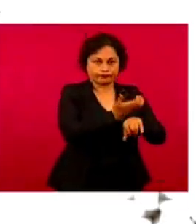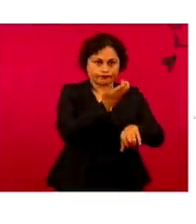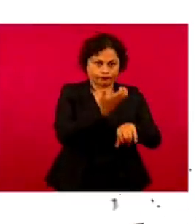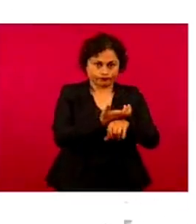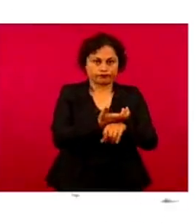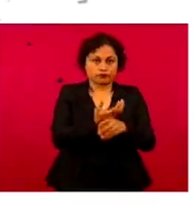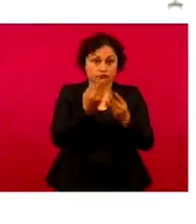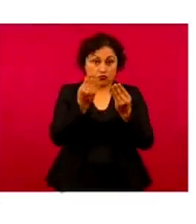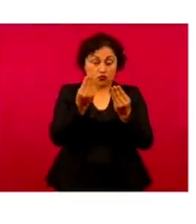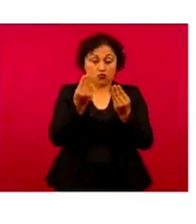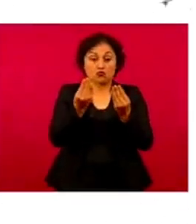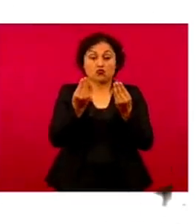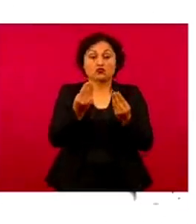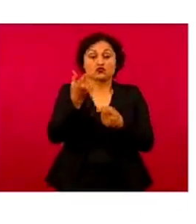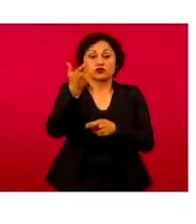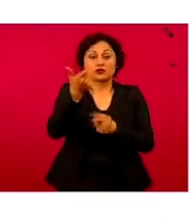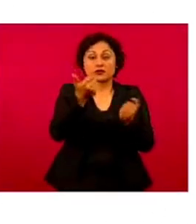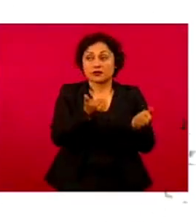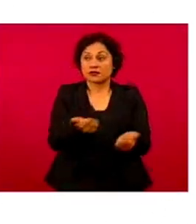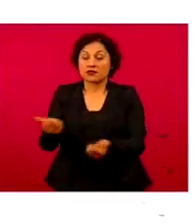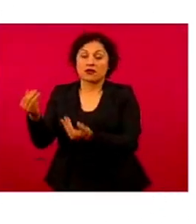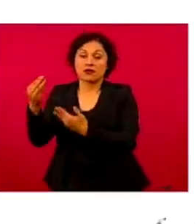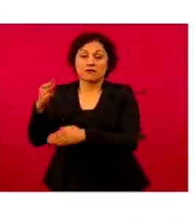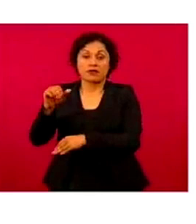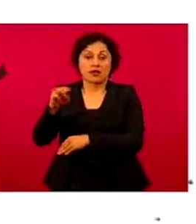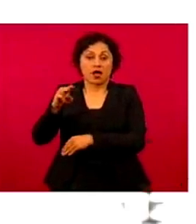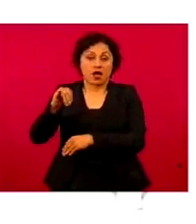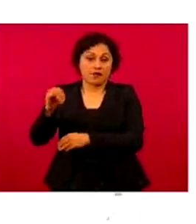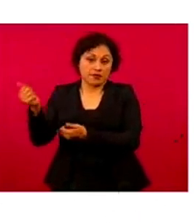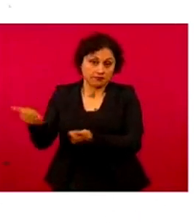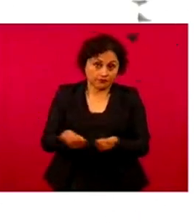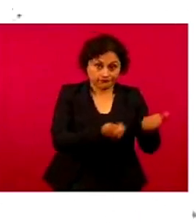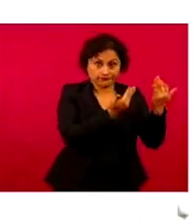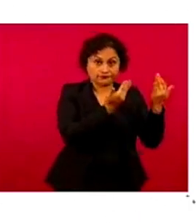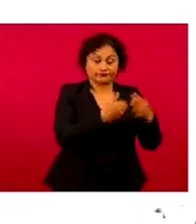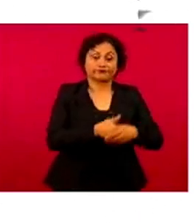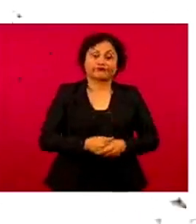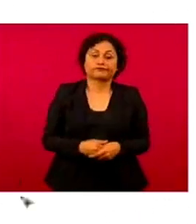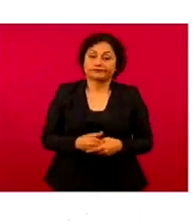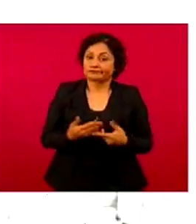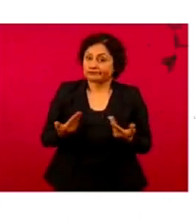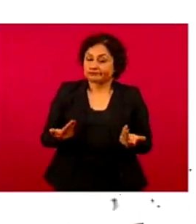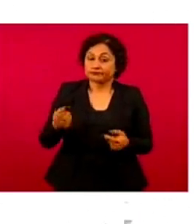rumbo a Miami, Florida. Entonces ellos